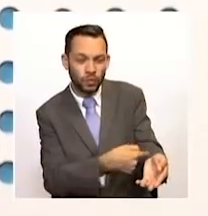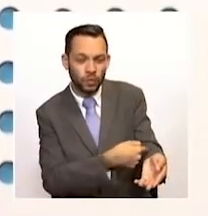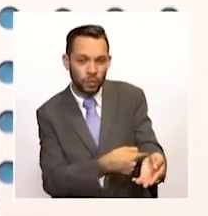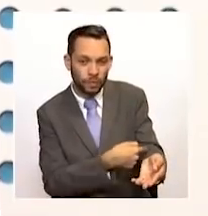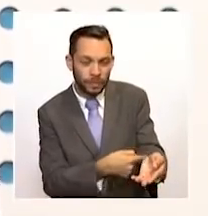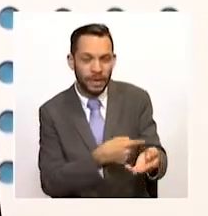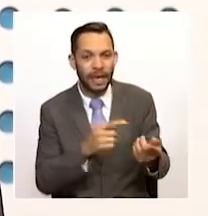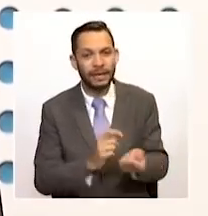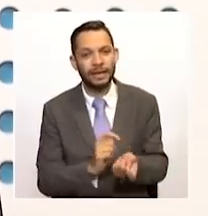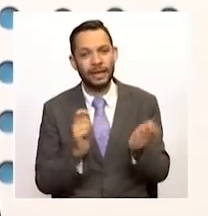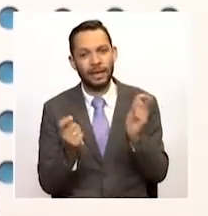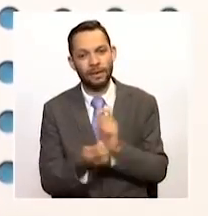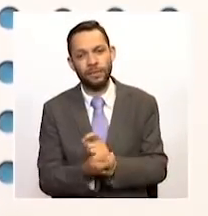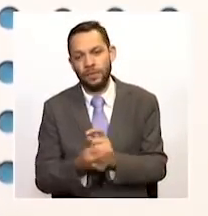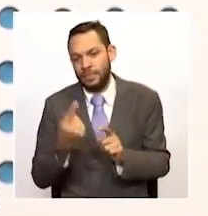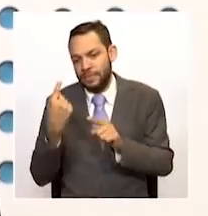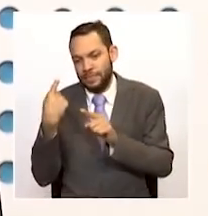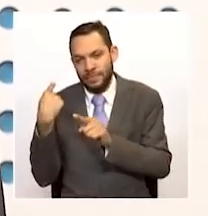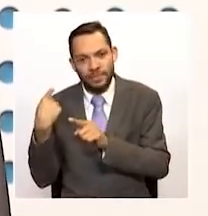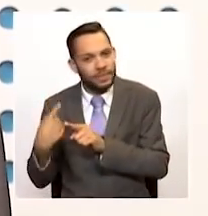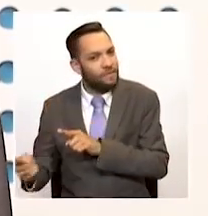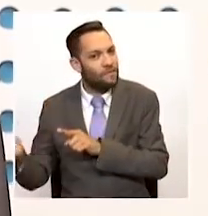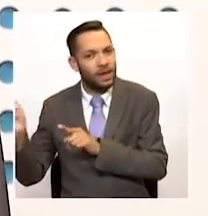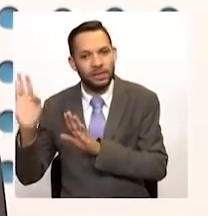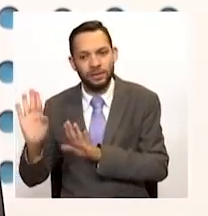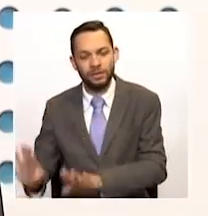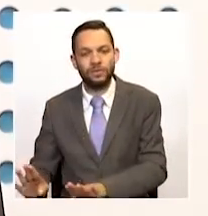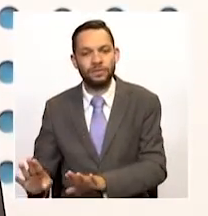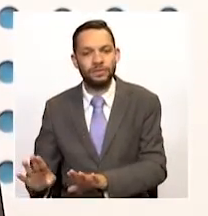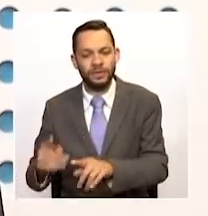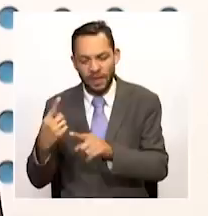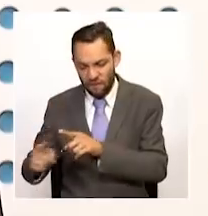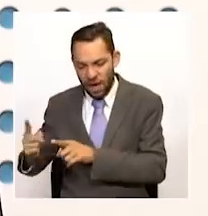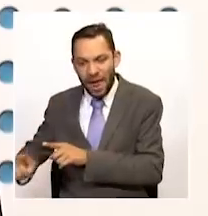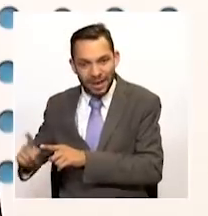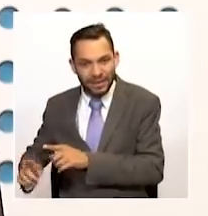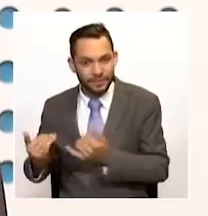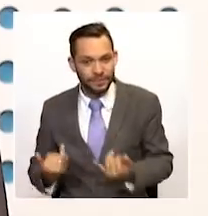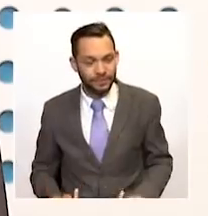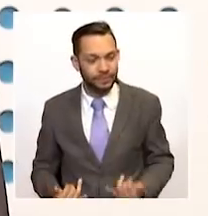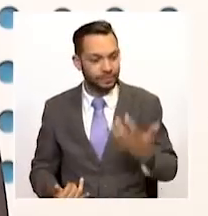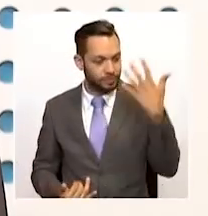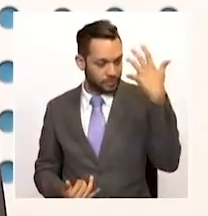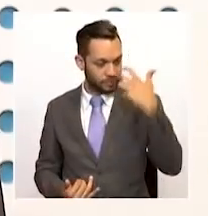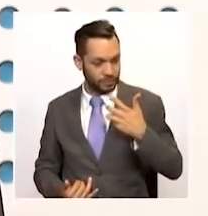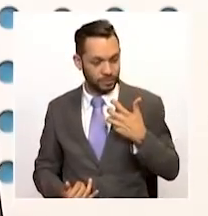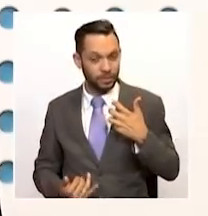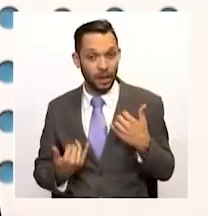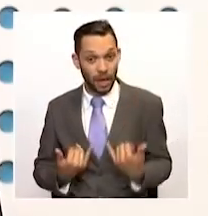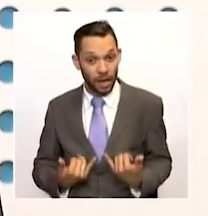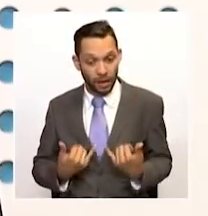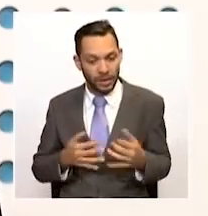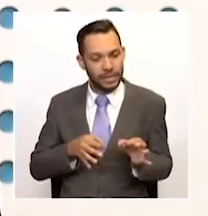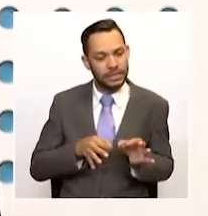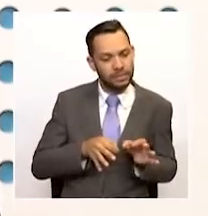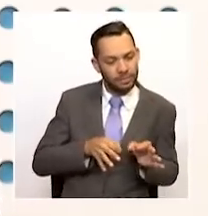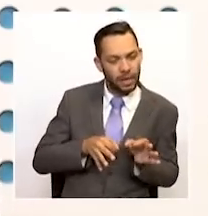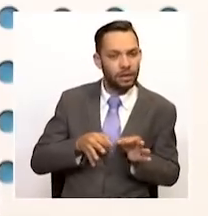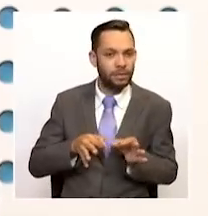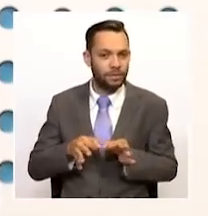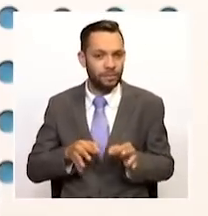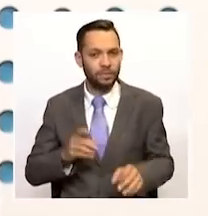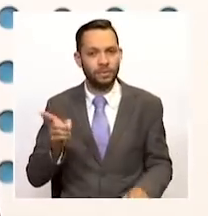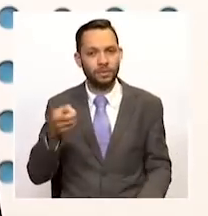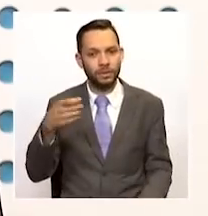totalmente diferentes y se interprete de una manera muy distinta el examen para lo que acaba de explicar el doctor álvaro augusto se denomina